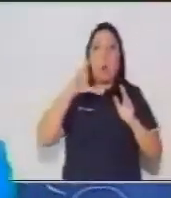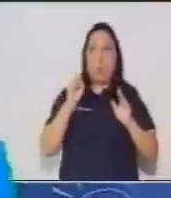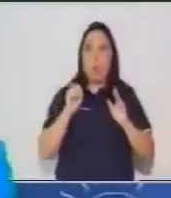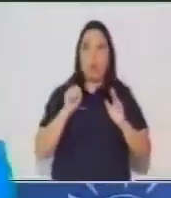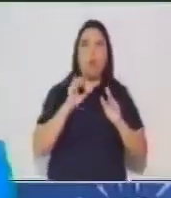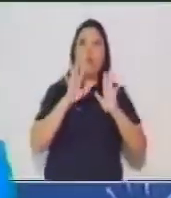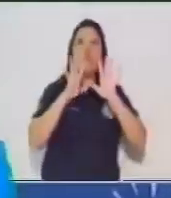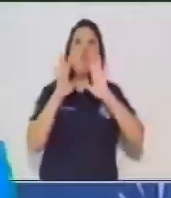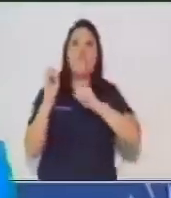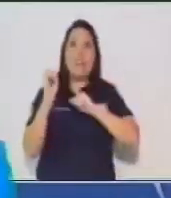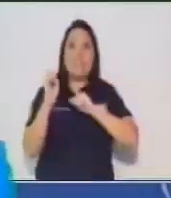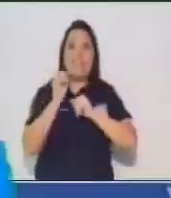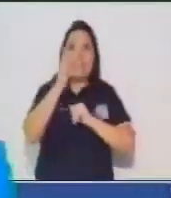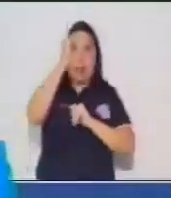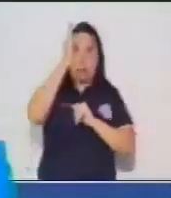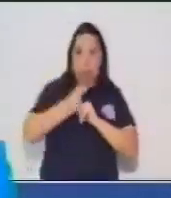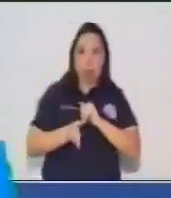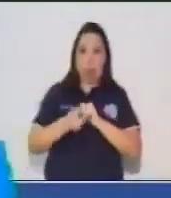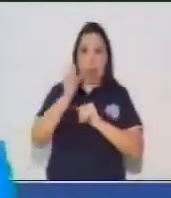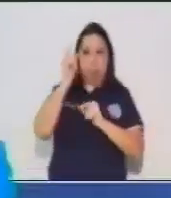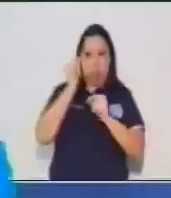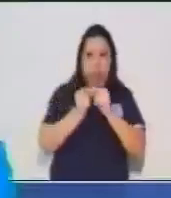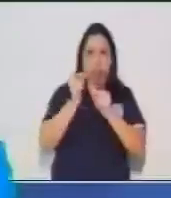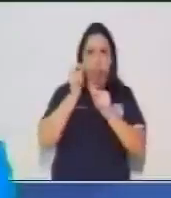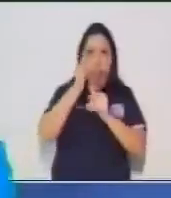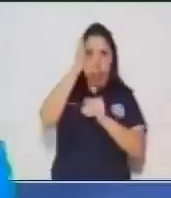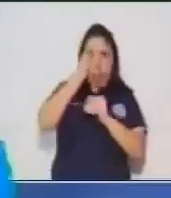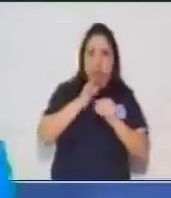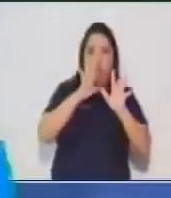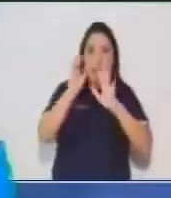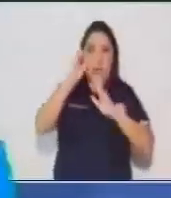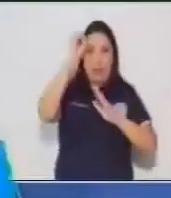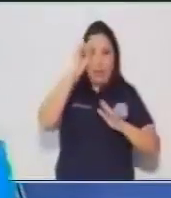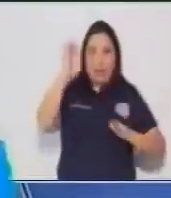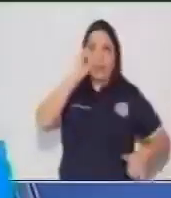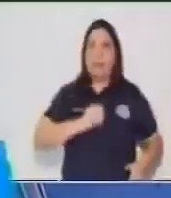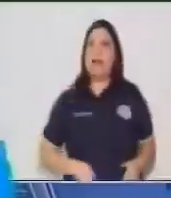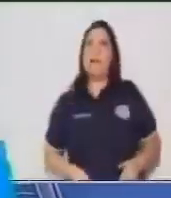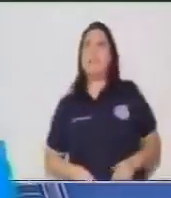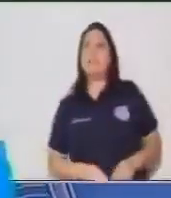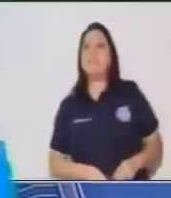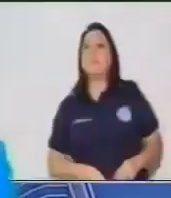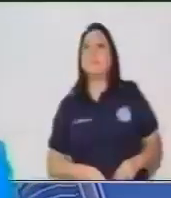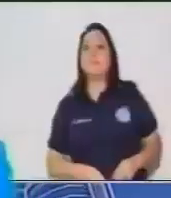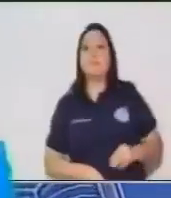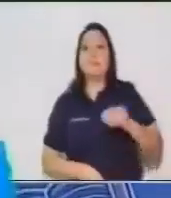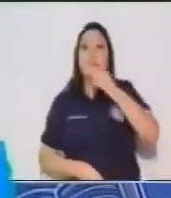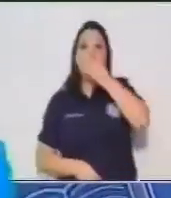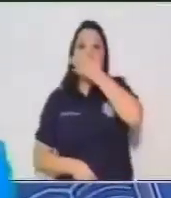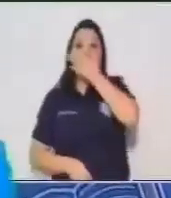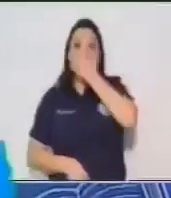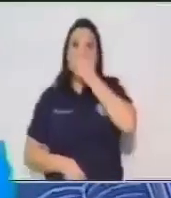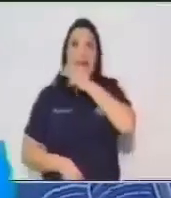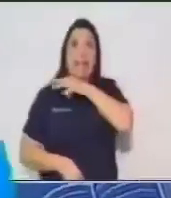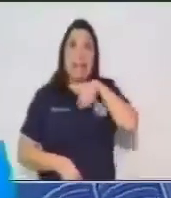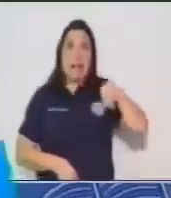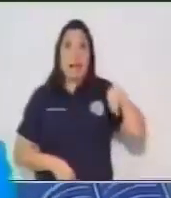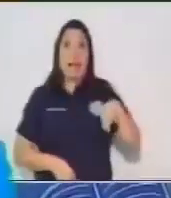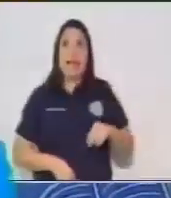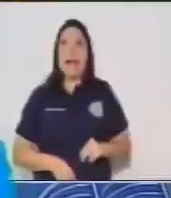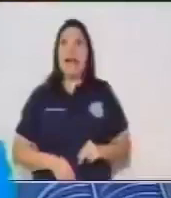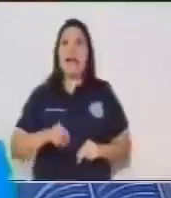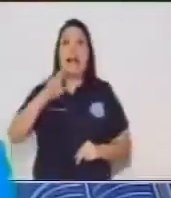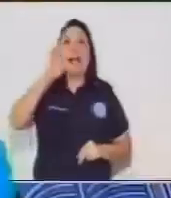grados, si mi ángulo es exactamente 90 grados, entonces mi ángulo se llama ángulo